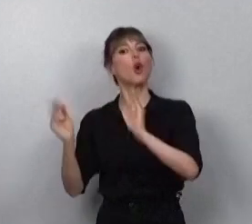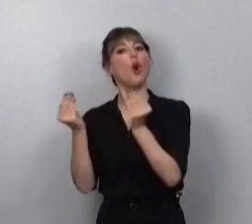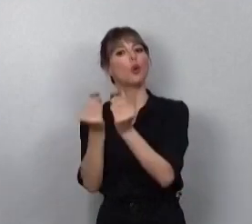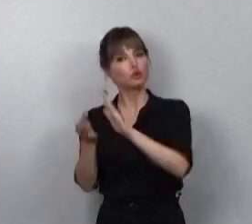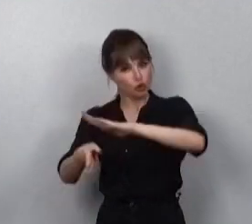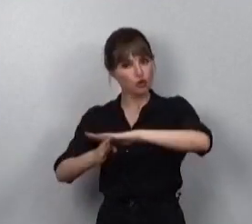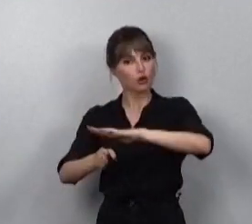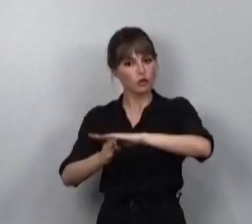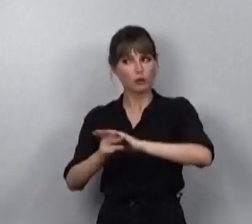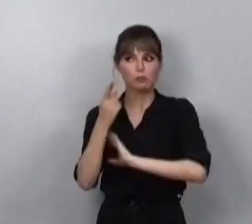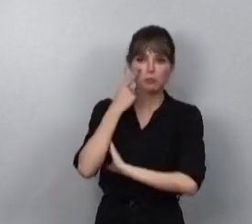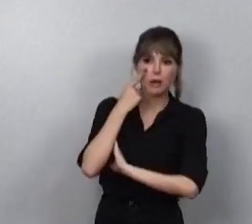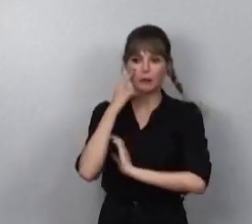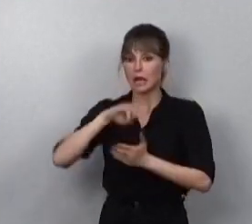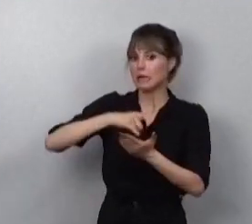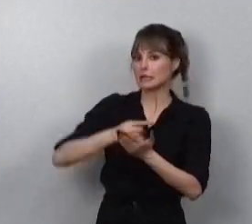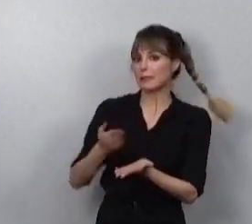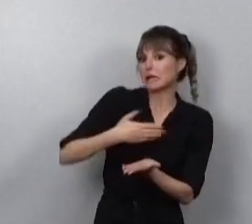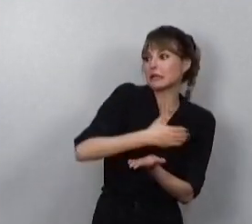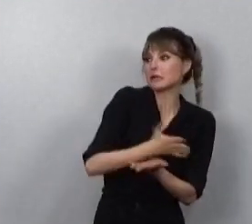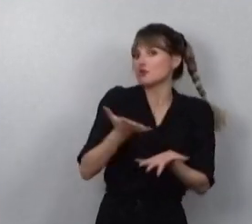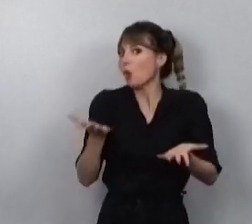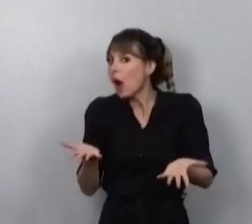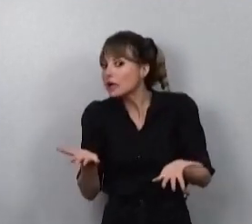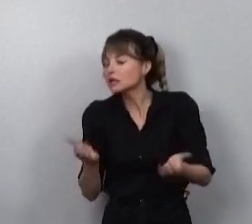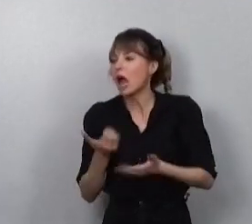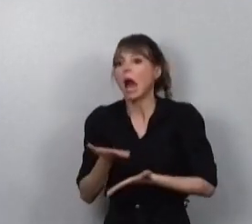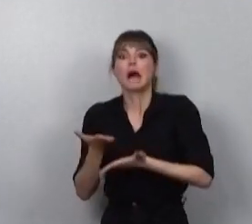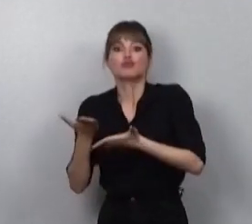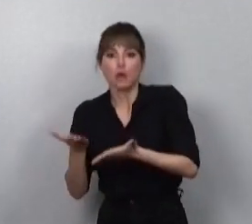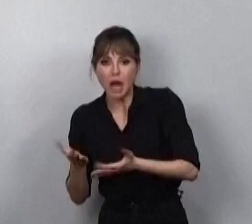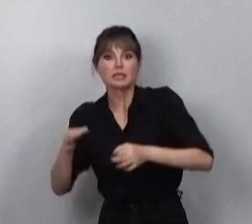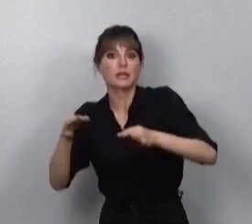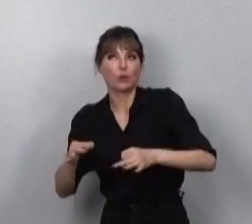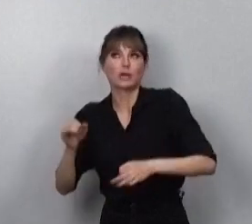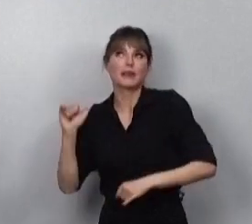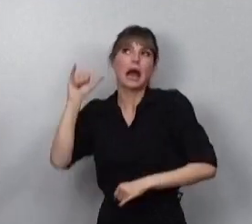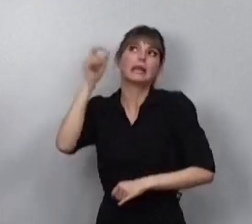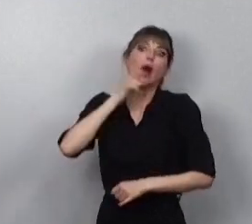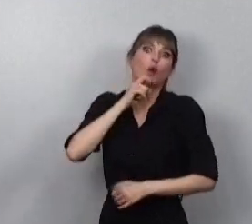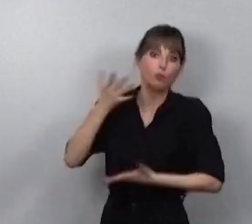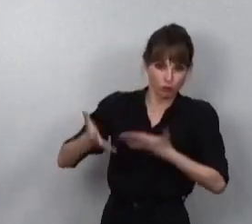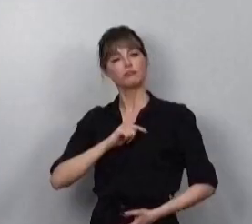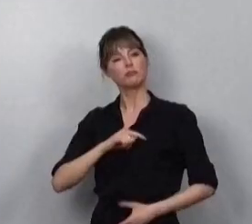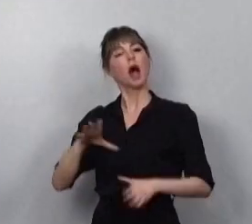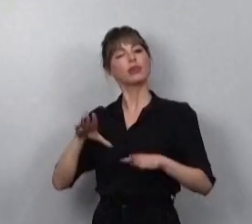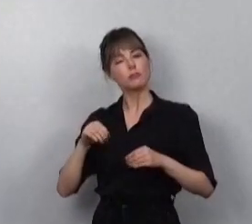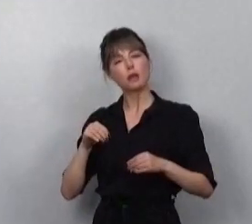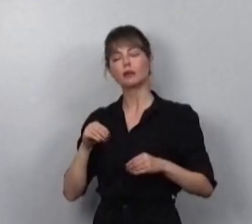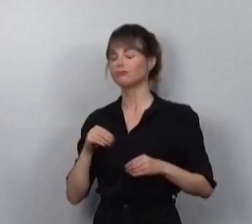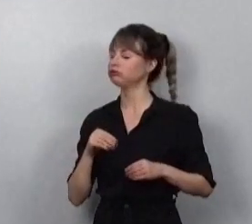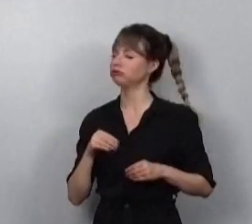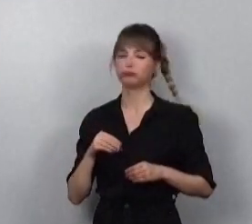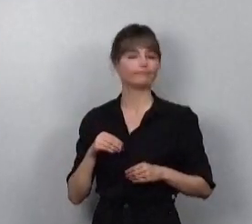manera con otros sistemas alternativos podemos garantizar y ayudar a la seguridad aérea en en Ucrania